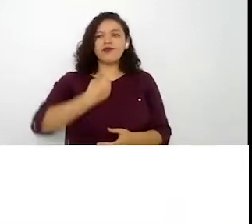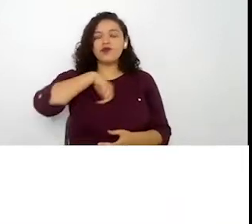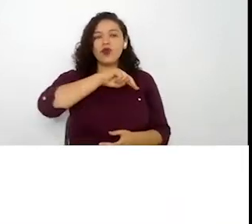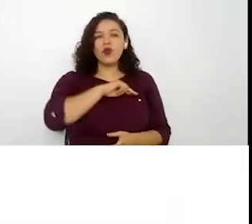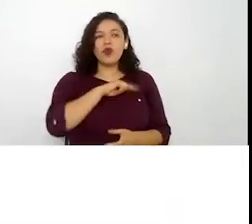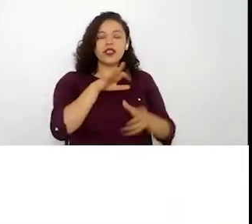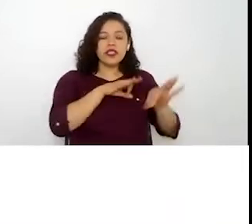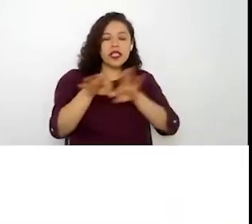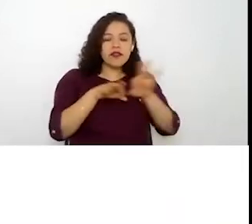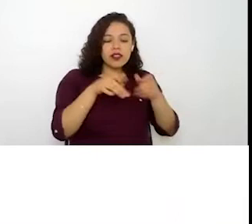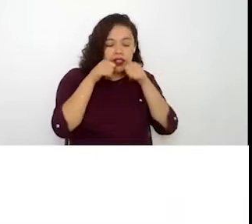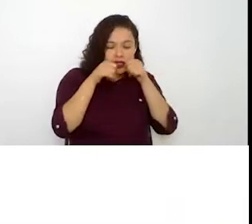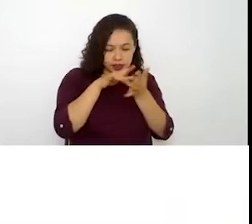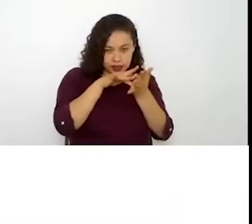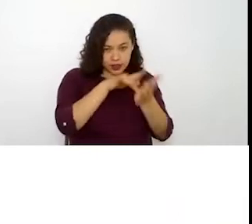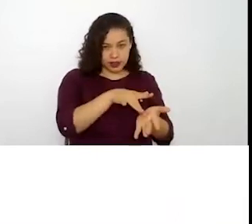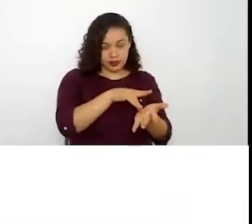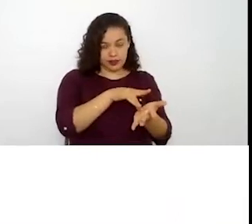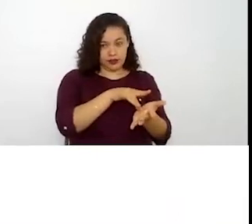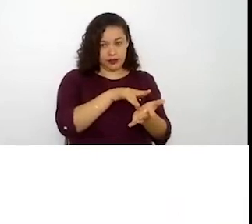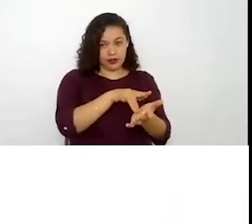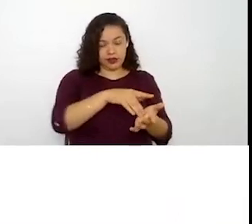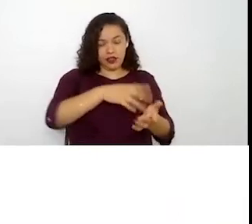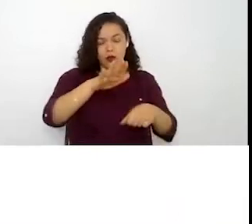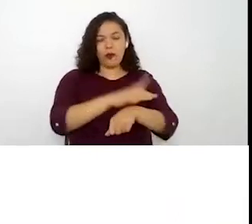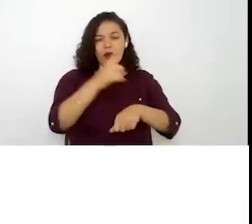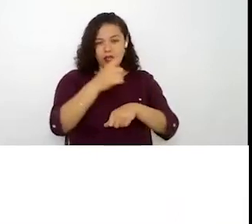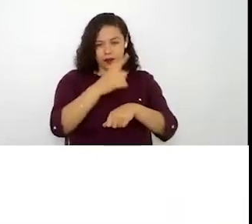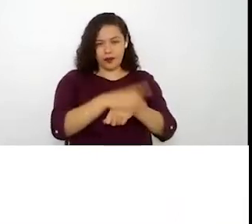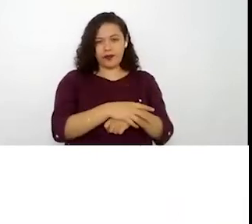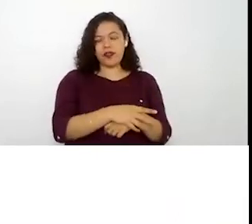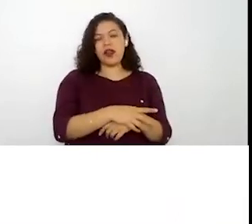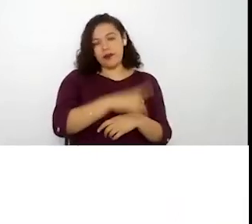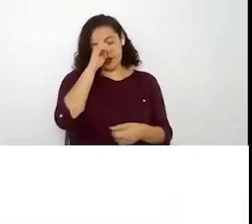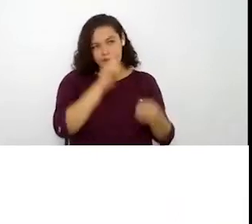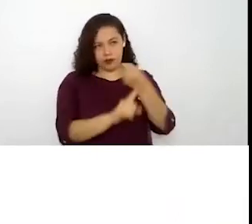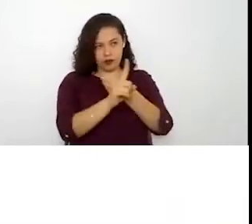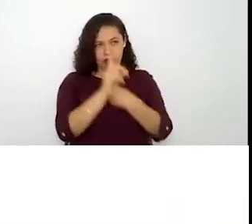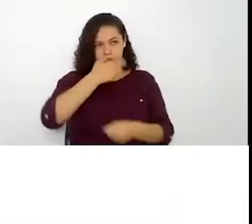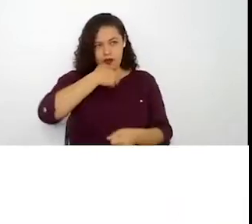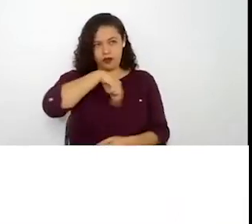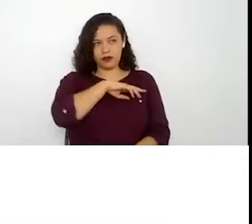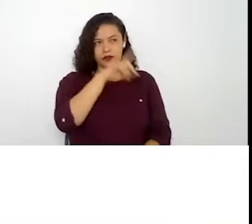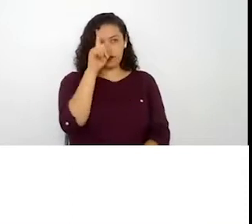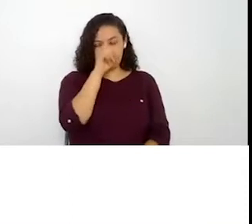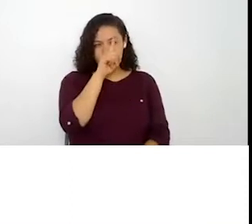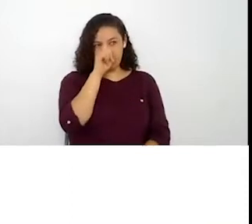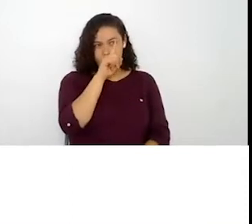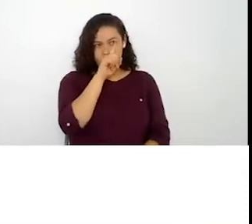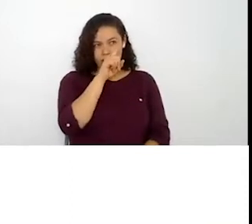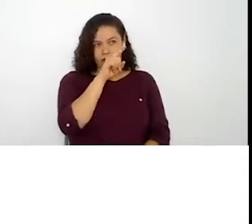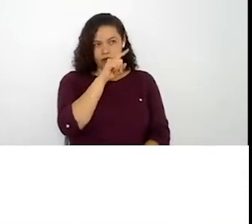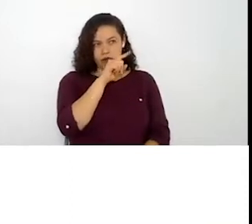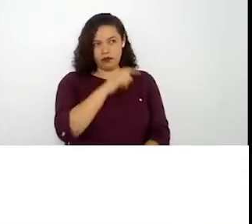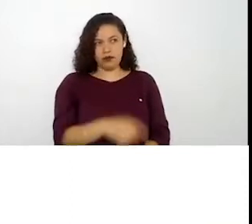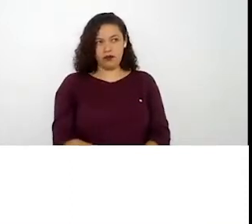labor asistencial para referirnos a la problemática siempre les hemos sugerido que hagan uso